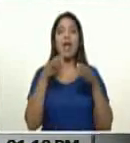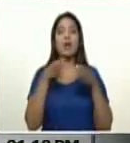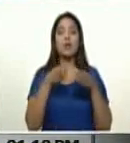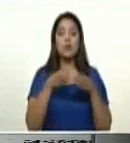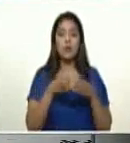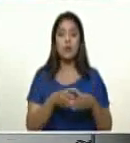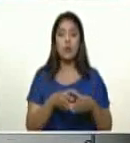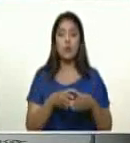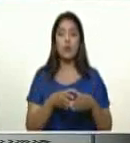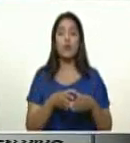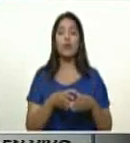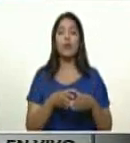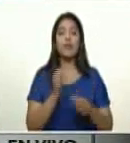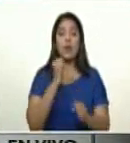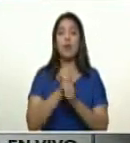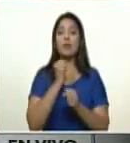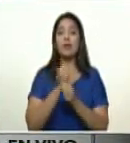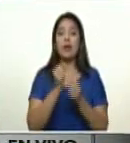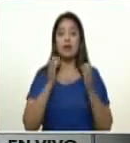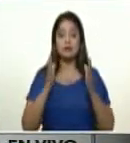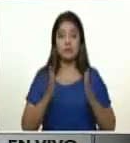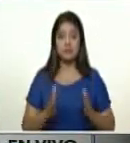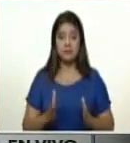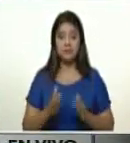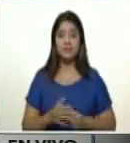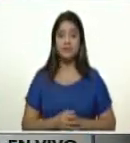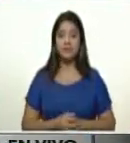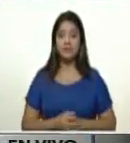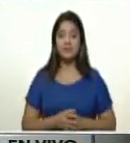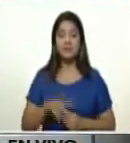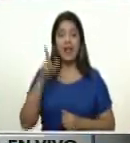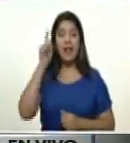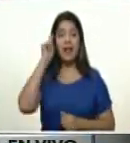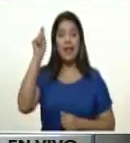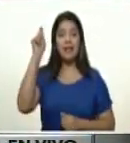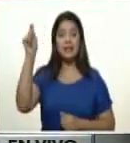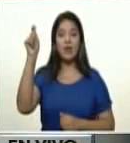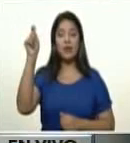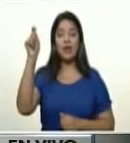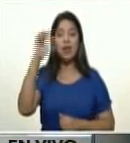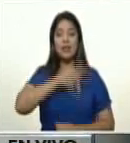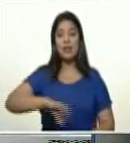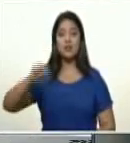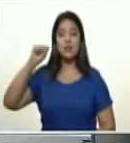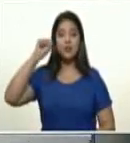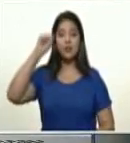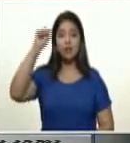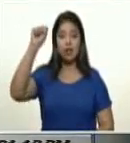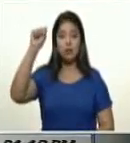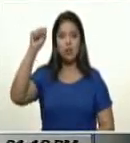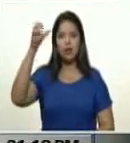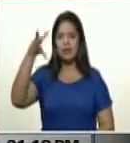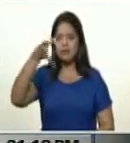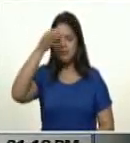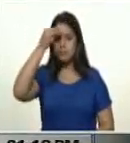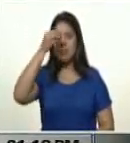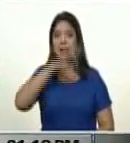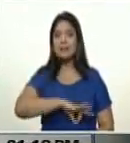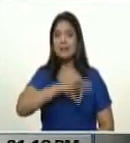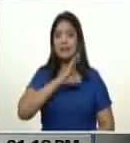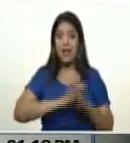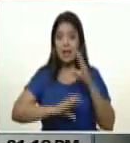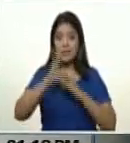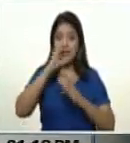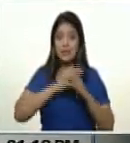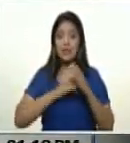espontáneo de la clase obrera y la teoría científica del socialismo y el conocimiento científico, están dadas